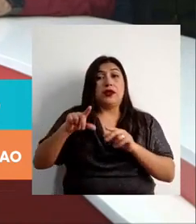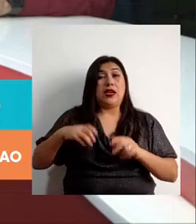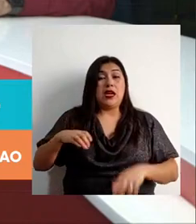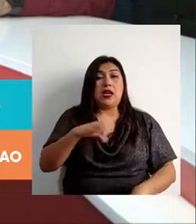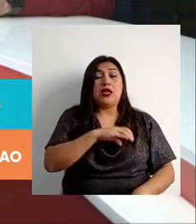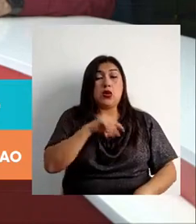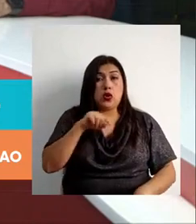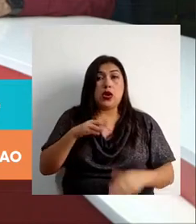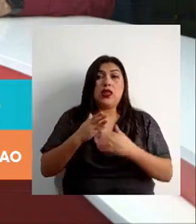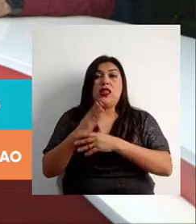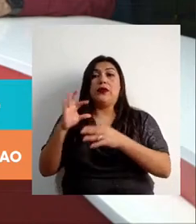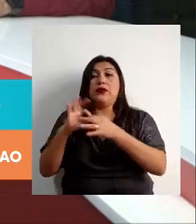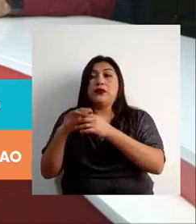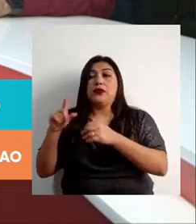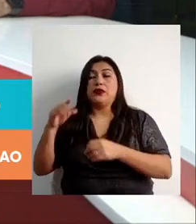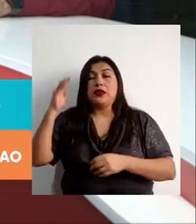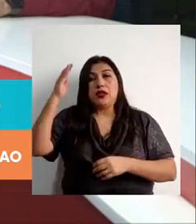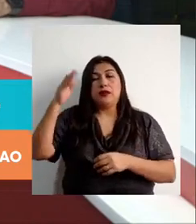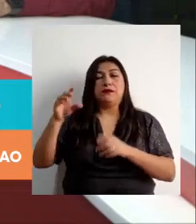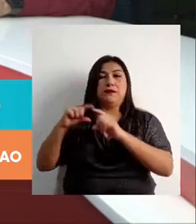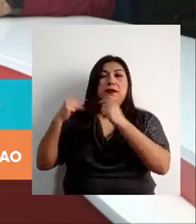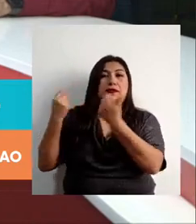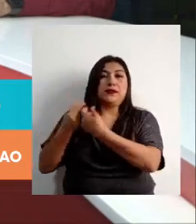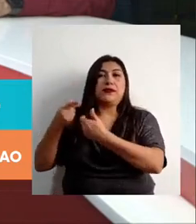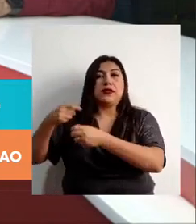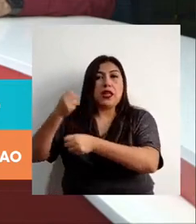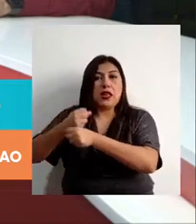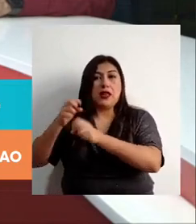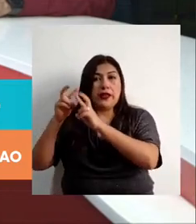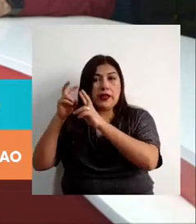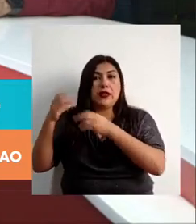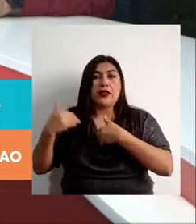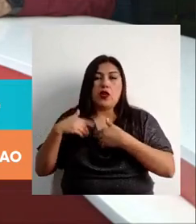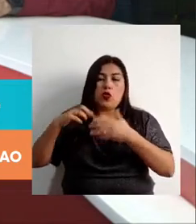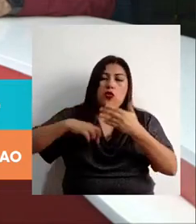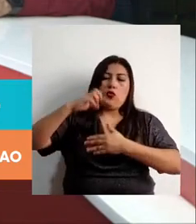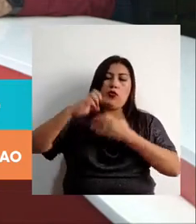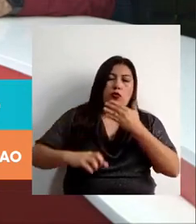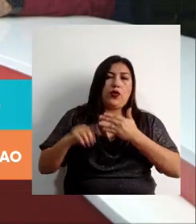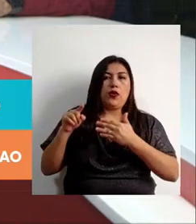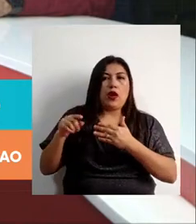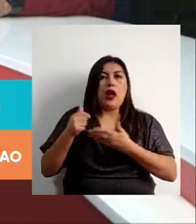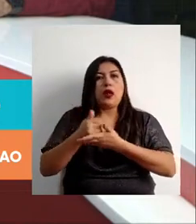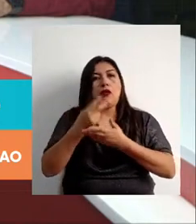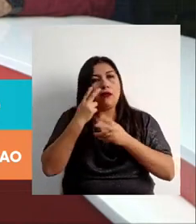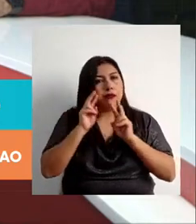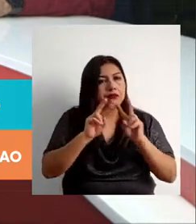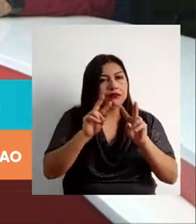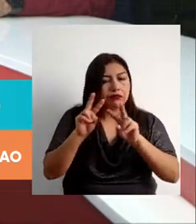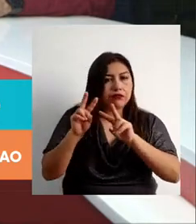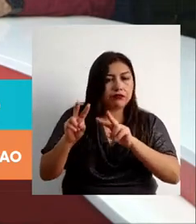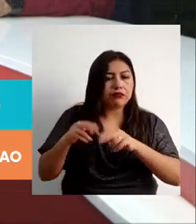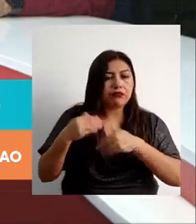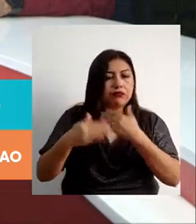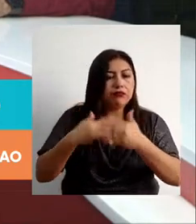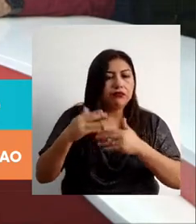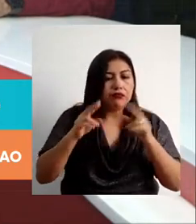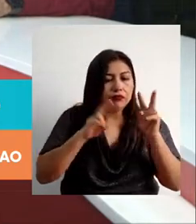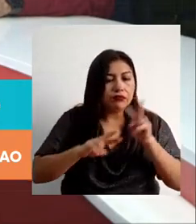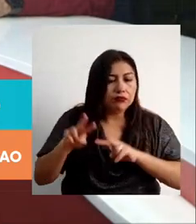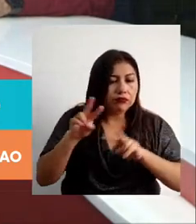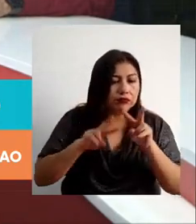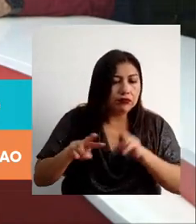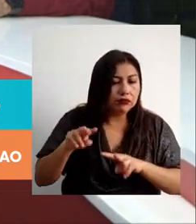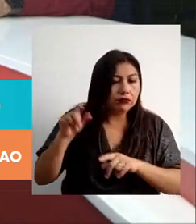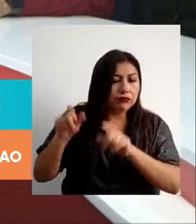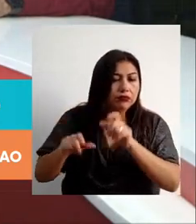Dirección Regional de Trabajo tiene un programa que permite realizar un seguimiento y monitoreo a las personas con discapacidad que